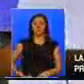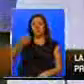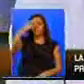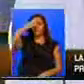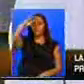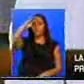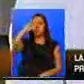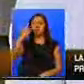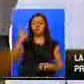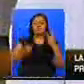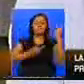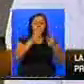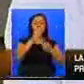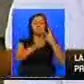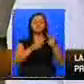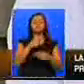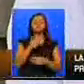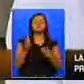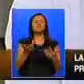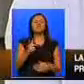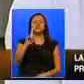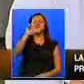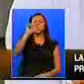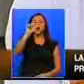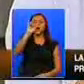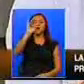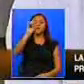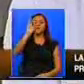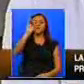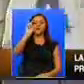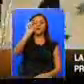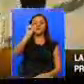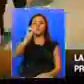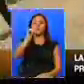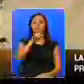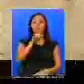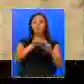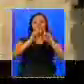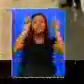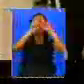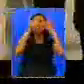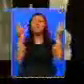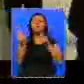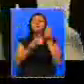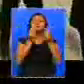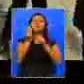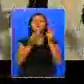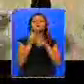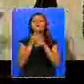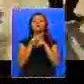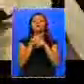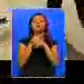la empresa La Biofam, una empresa que ha venido desarrollando productos